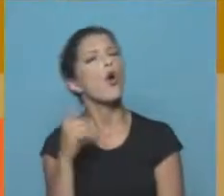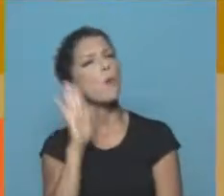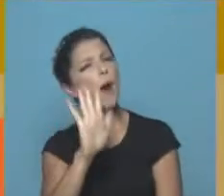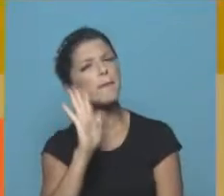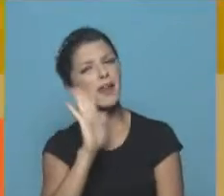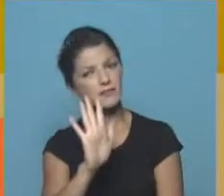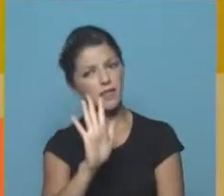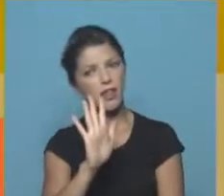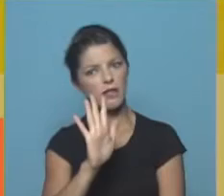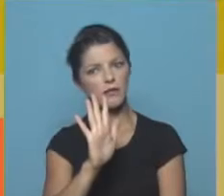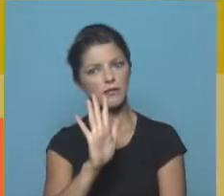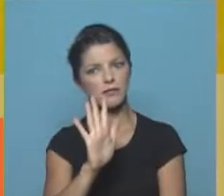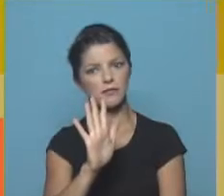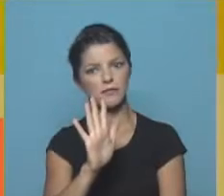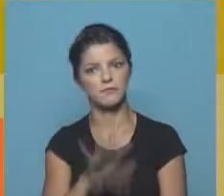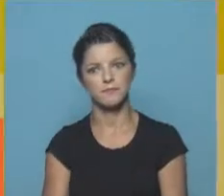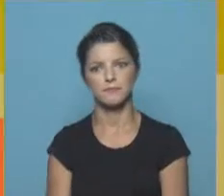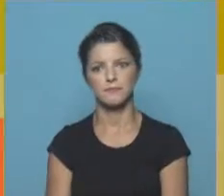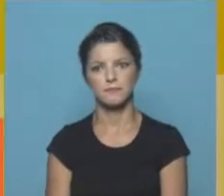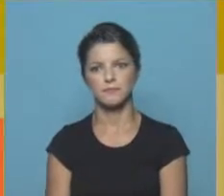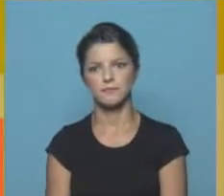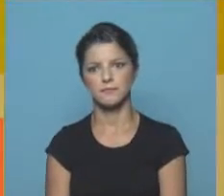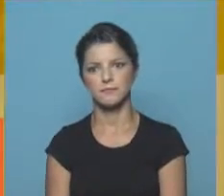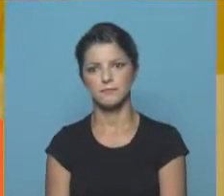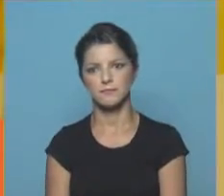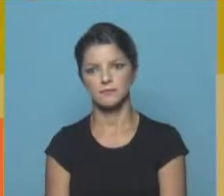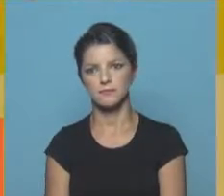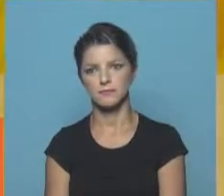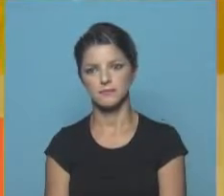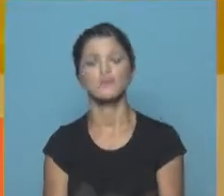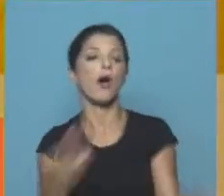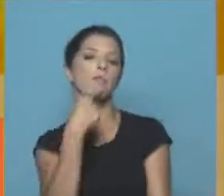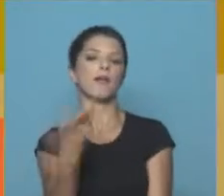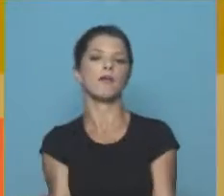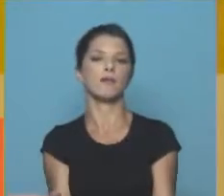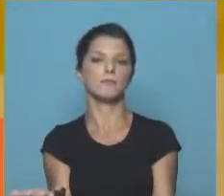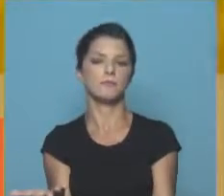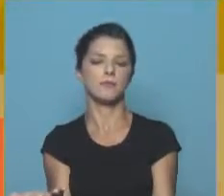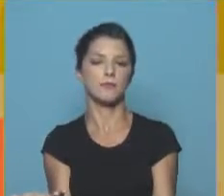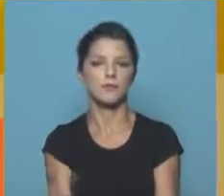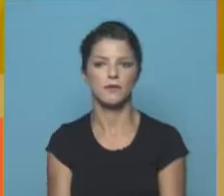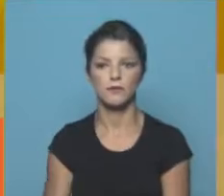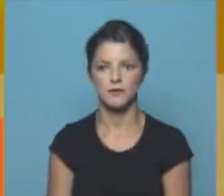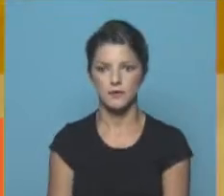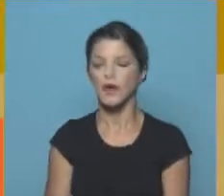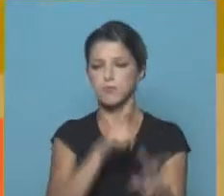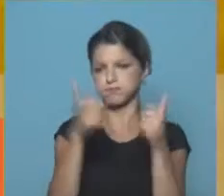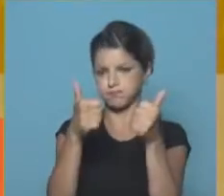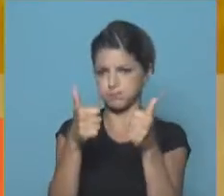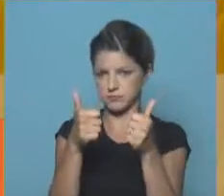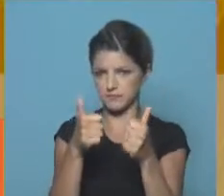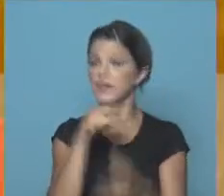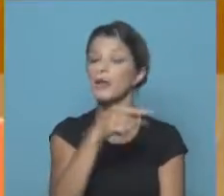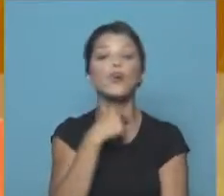Pablo? El comisario... No, le estoy diciendo que... está bien, ok. Pablo no